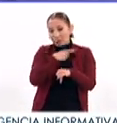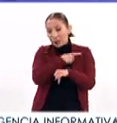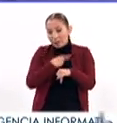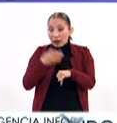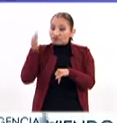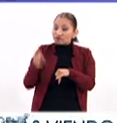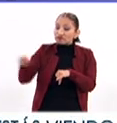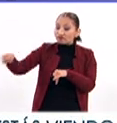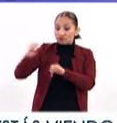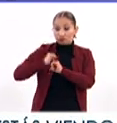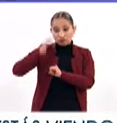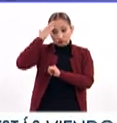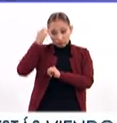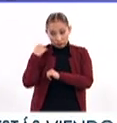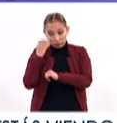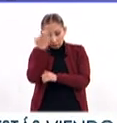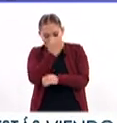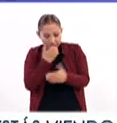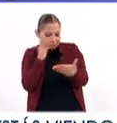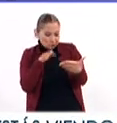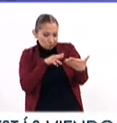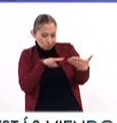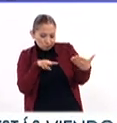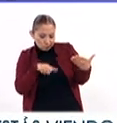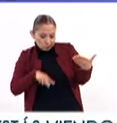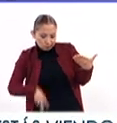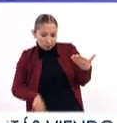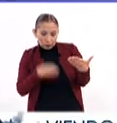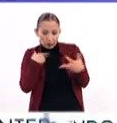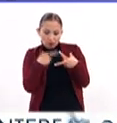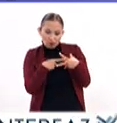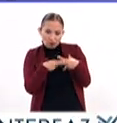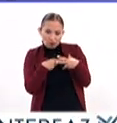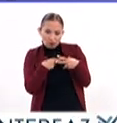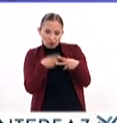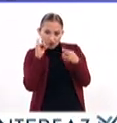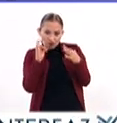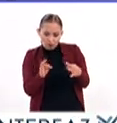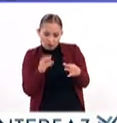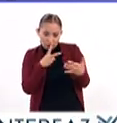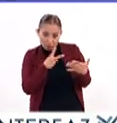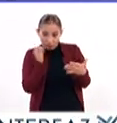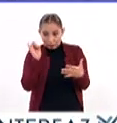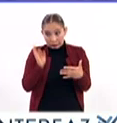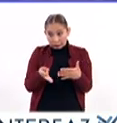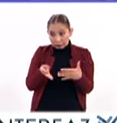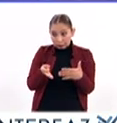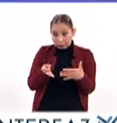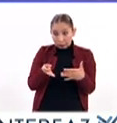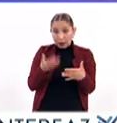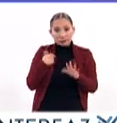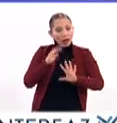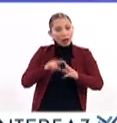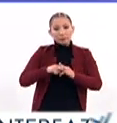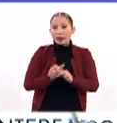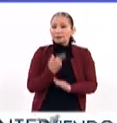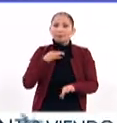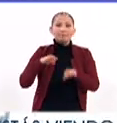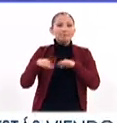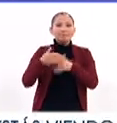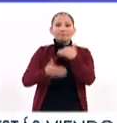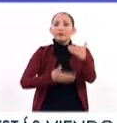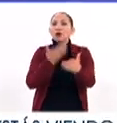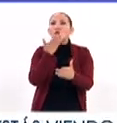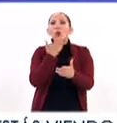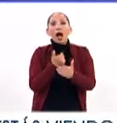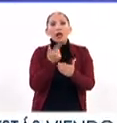a aprobación de las autoridades por parte de lo que es el cálculo, básicamente. Y ya con eso se puede trabajar. No